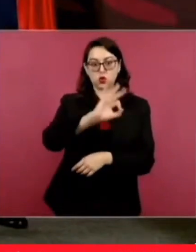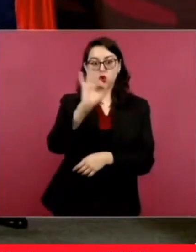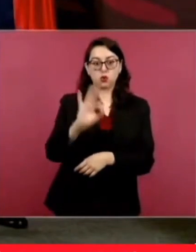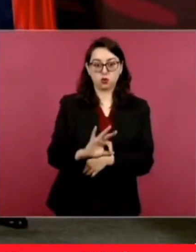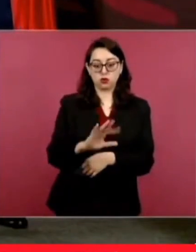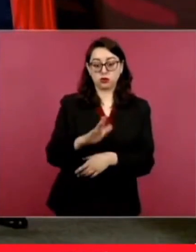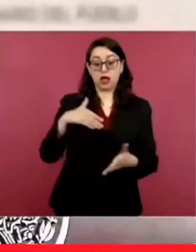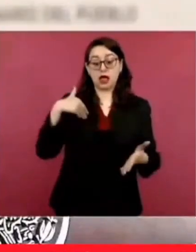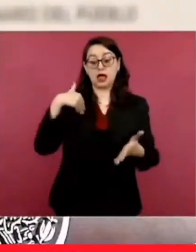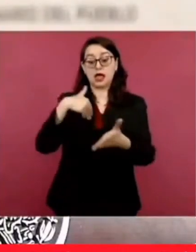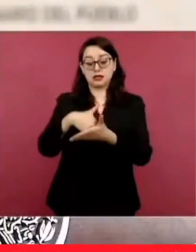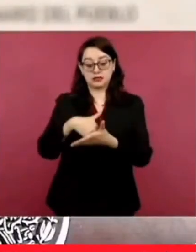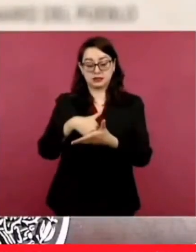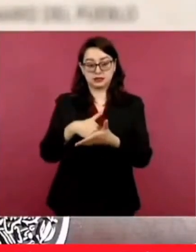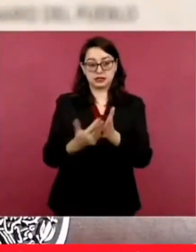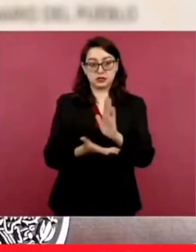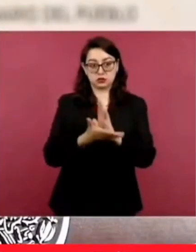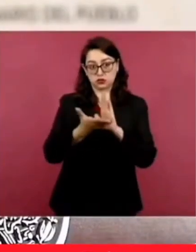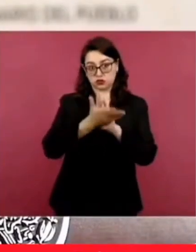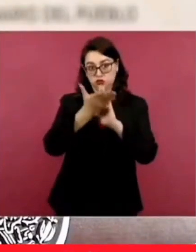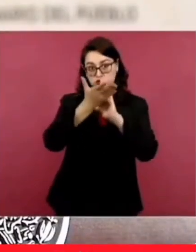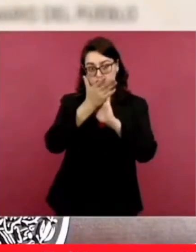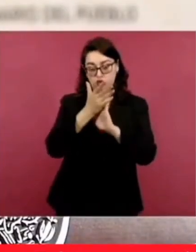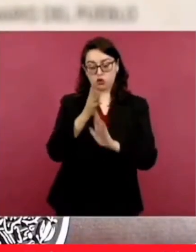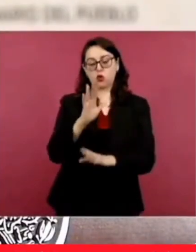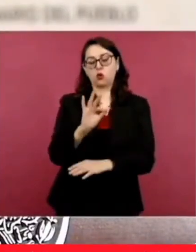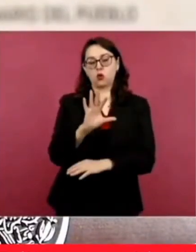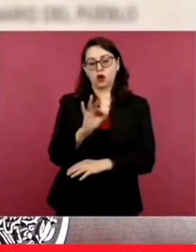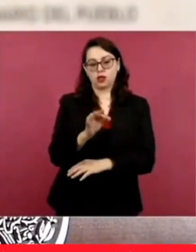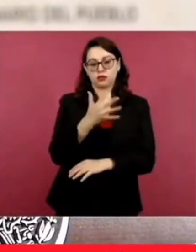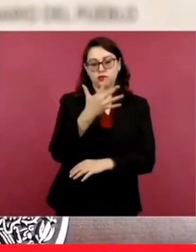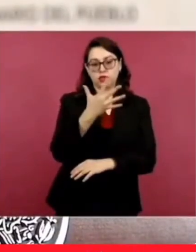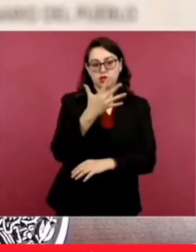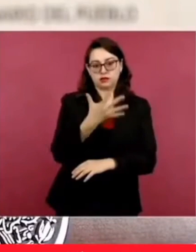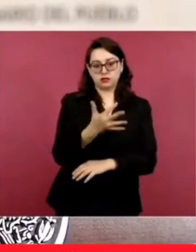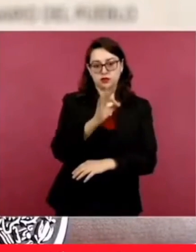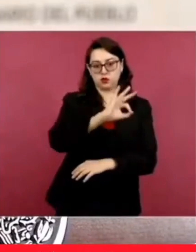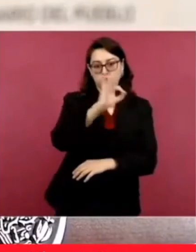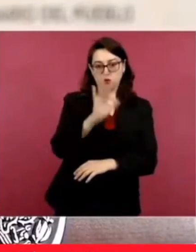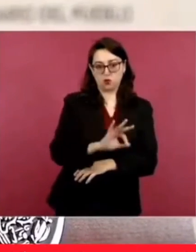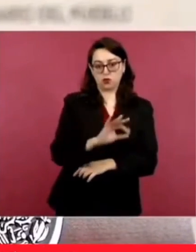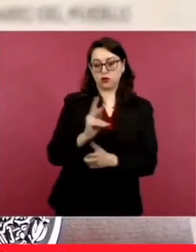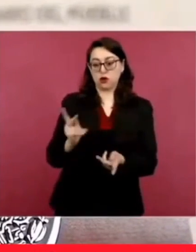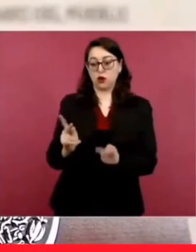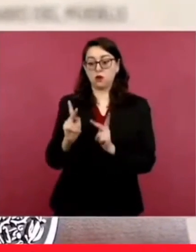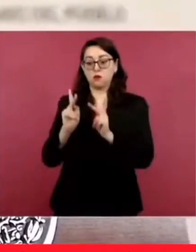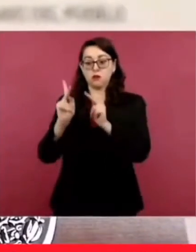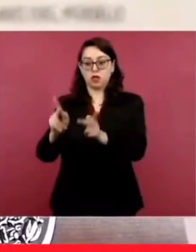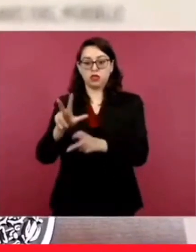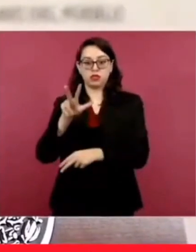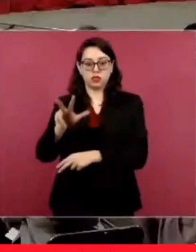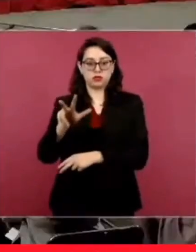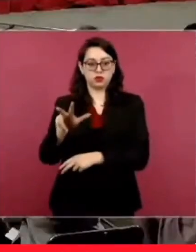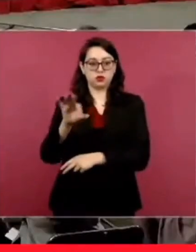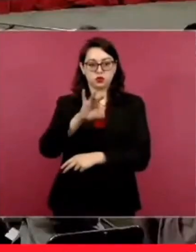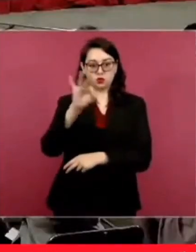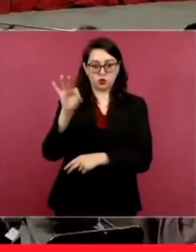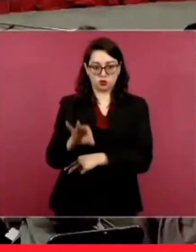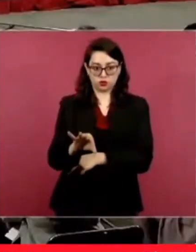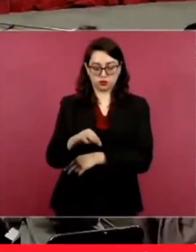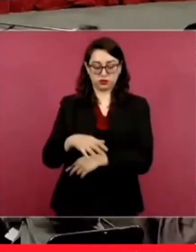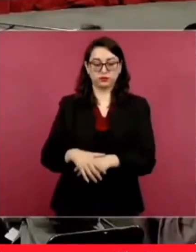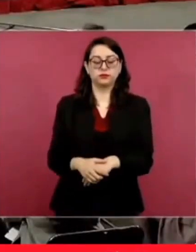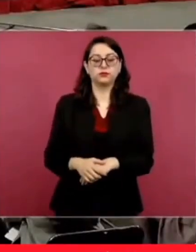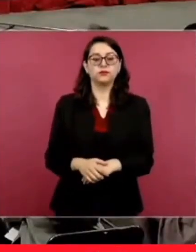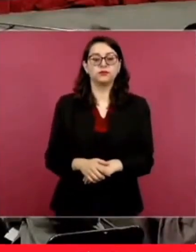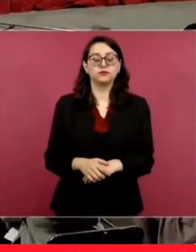Playa del Carmen tiene un avance de 45% y el viaducto un avance de 18.4%. En la siguiente, por favor, en lo que